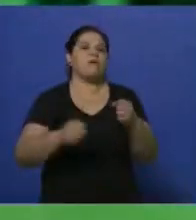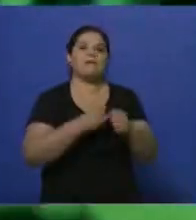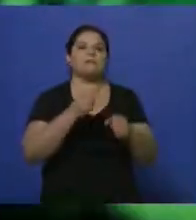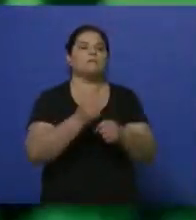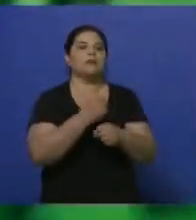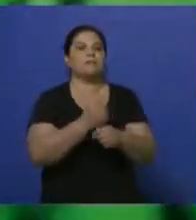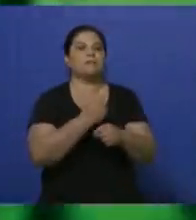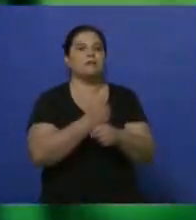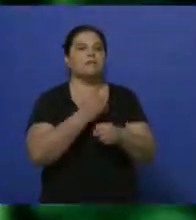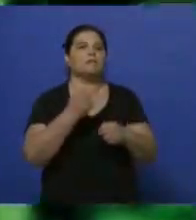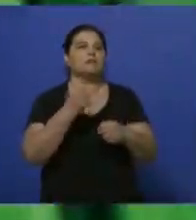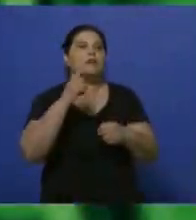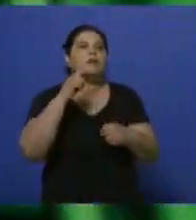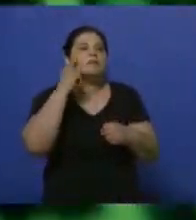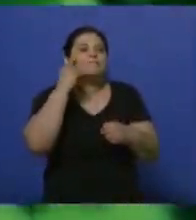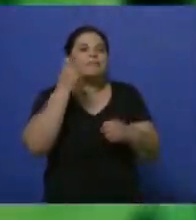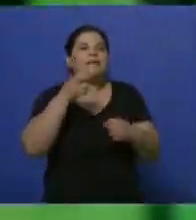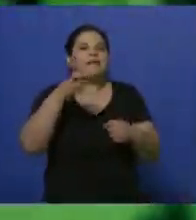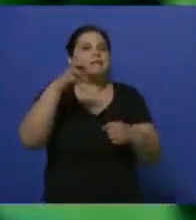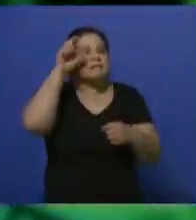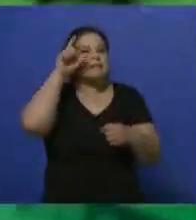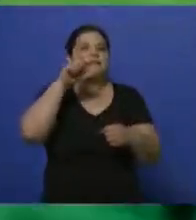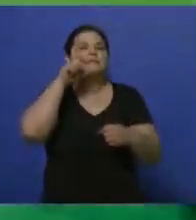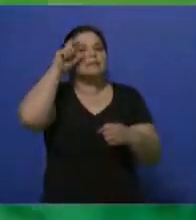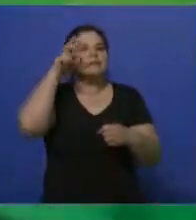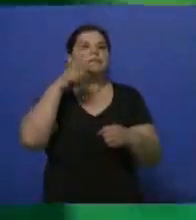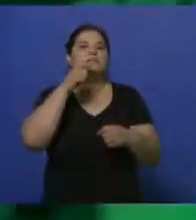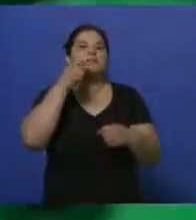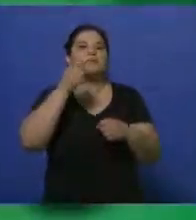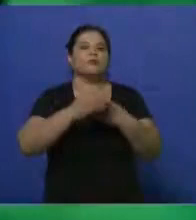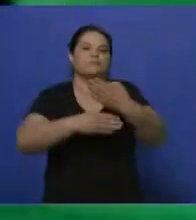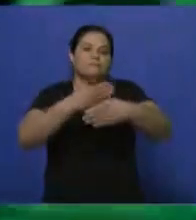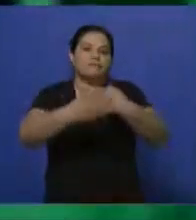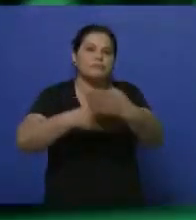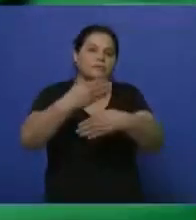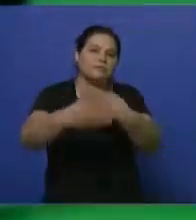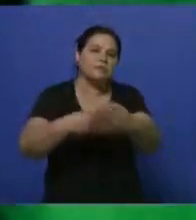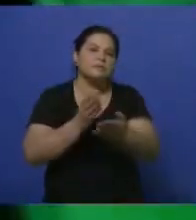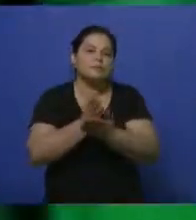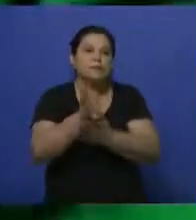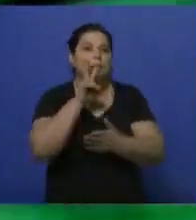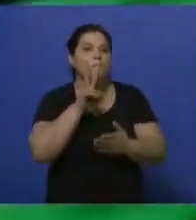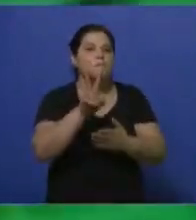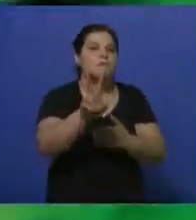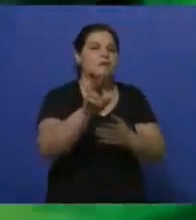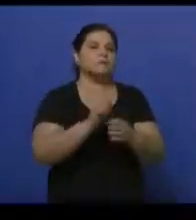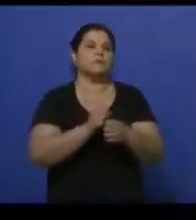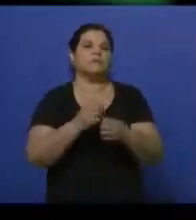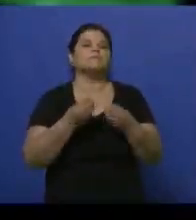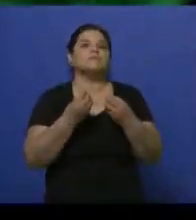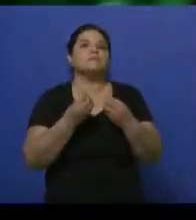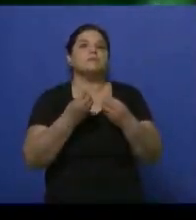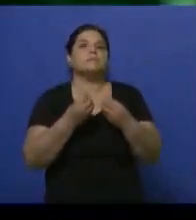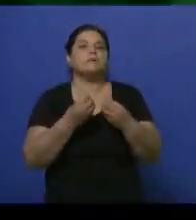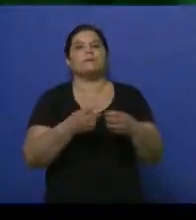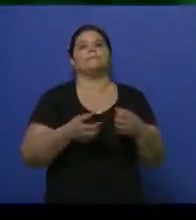crítico, sino que en realidad la recesión todavía tiene un proceso por delante que vamos a seguir mirando. Y por ahí algún actor me va a decir, no, pero en